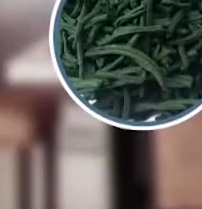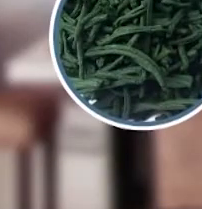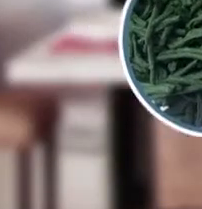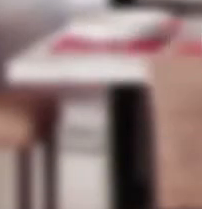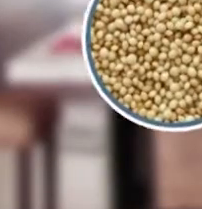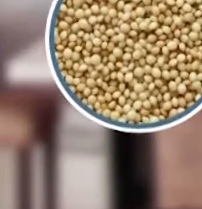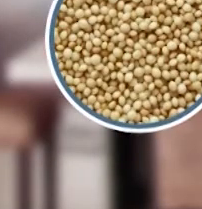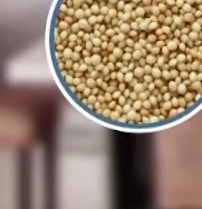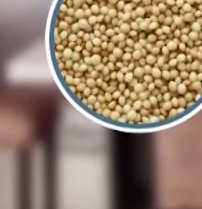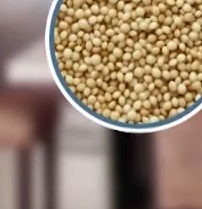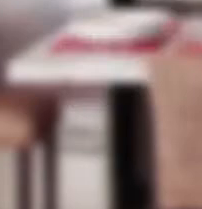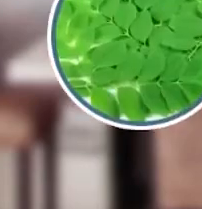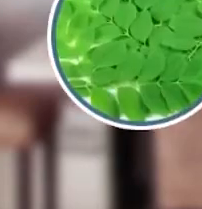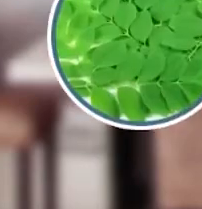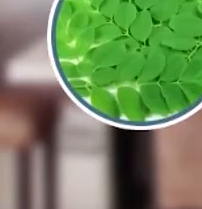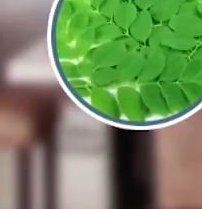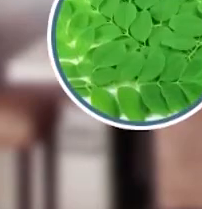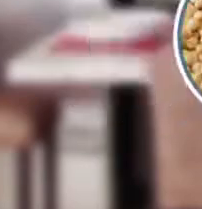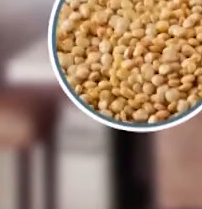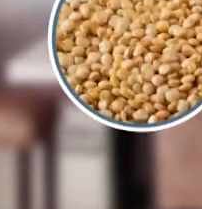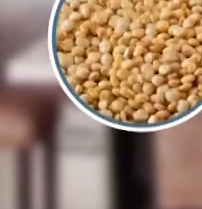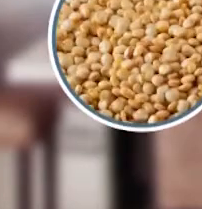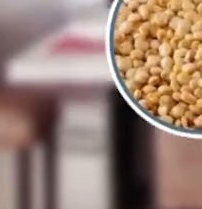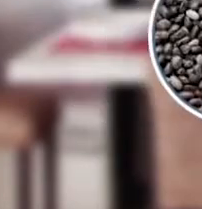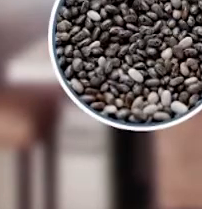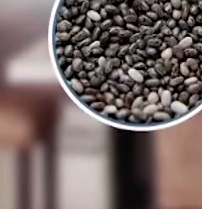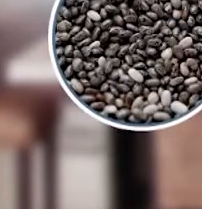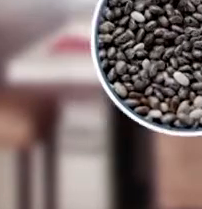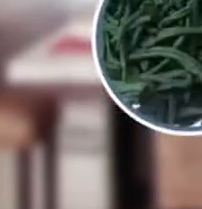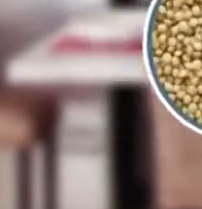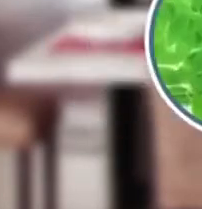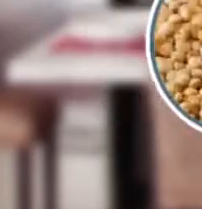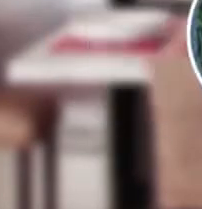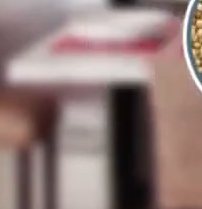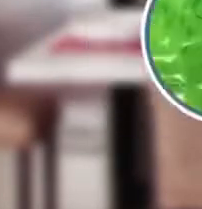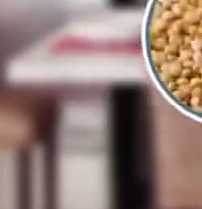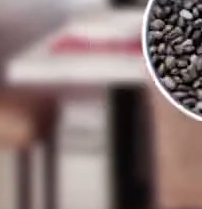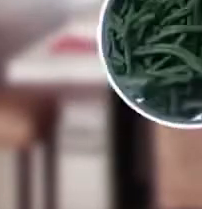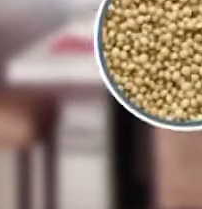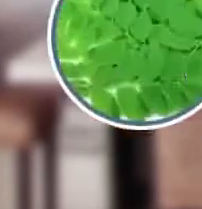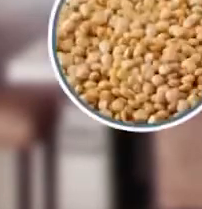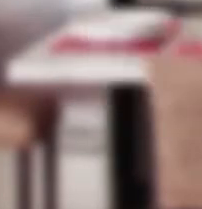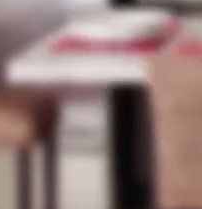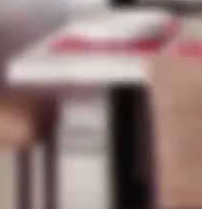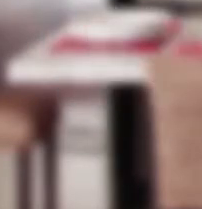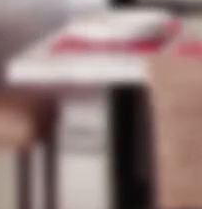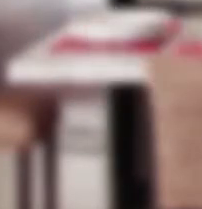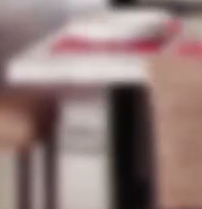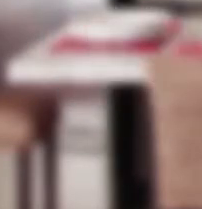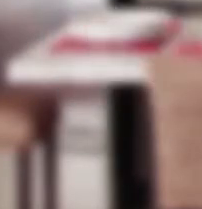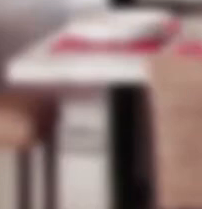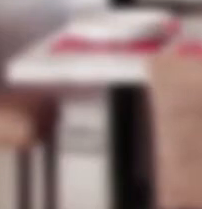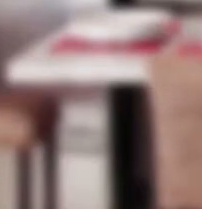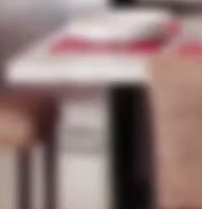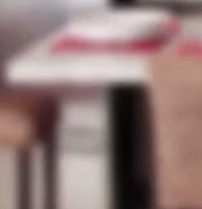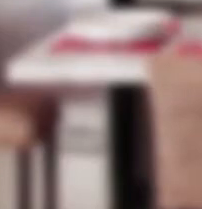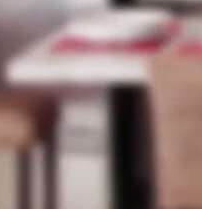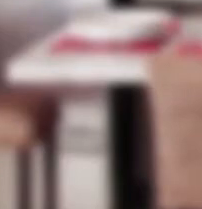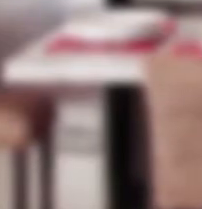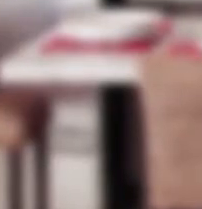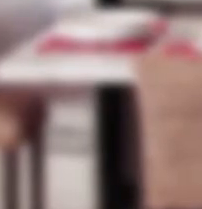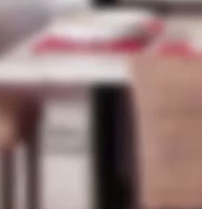Semillas de chía, espirulina, amaranto, moringa y quinoa. Todo esto y más lo contiene